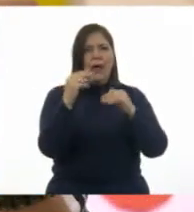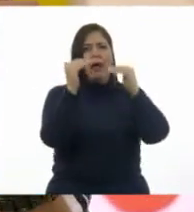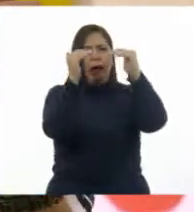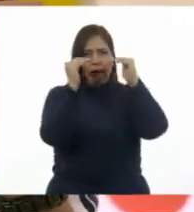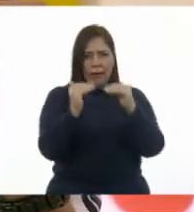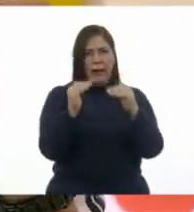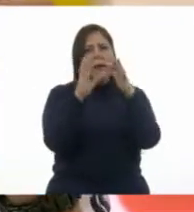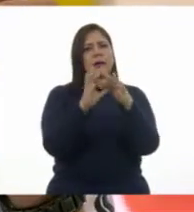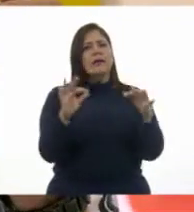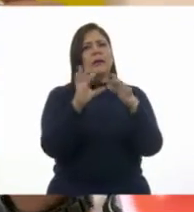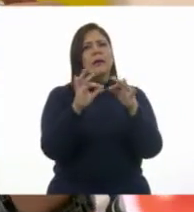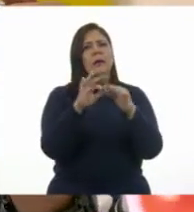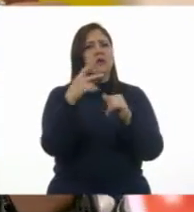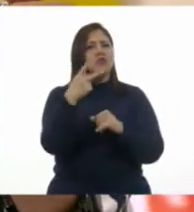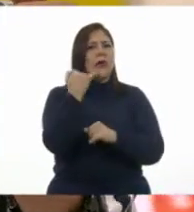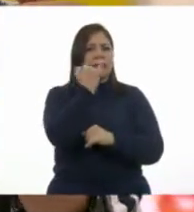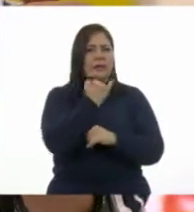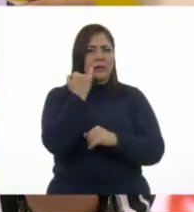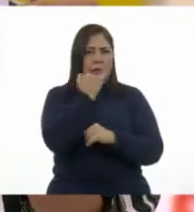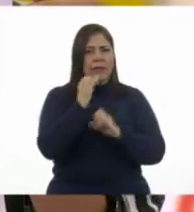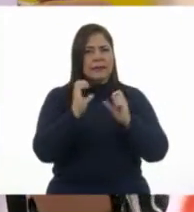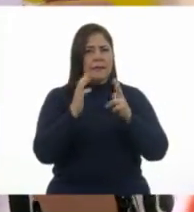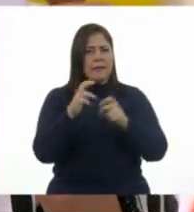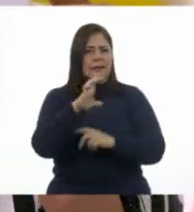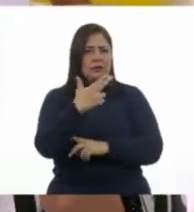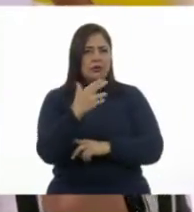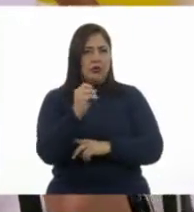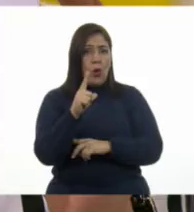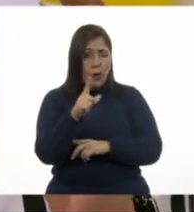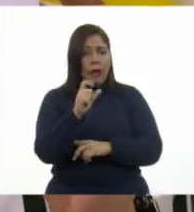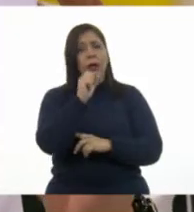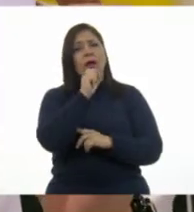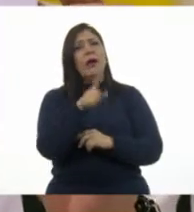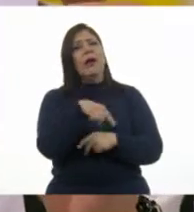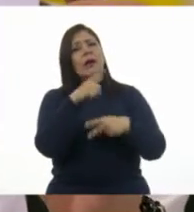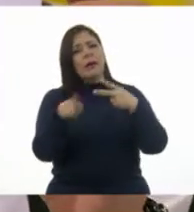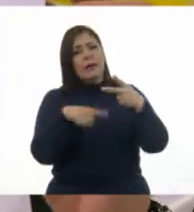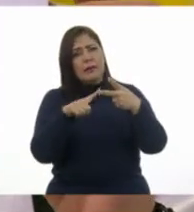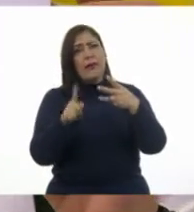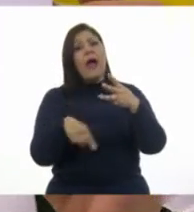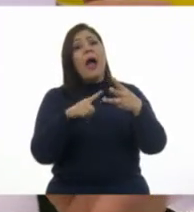la descripción en chol y luego una descripción en español.